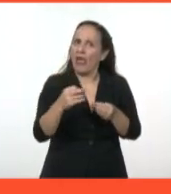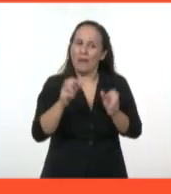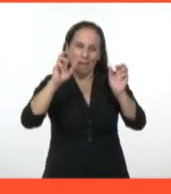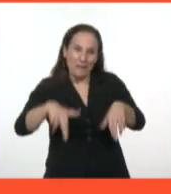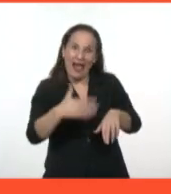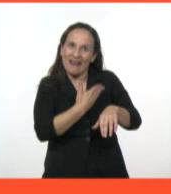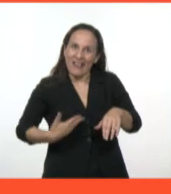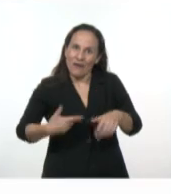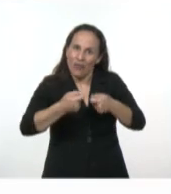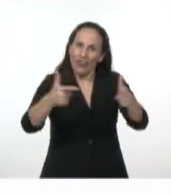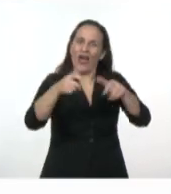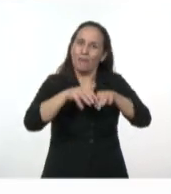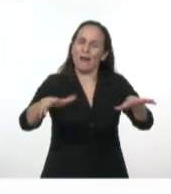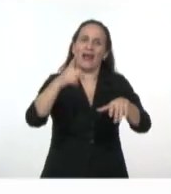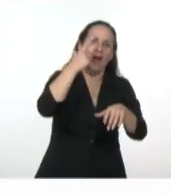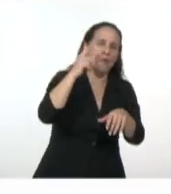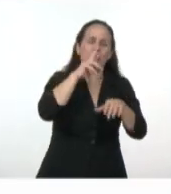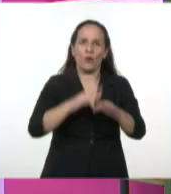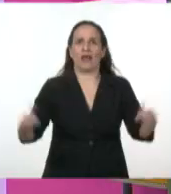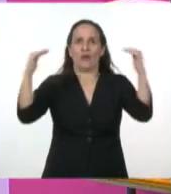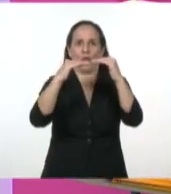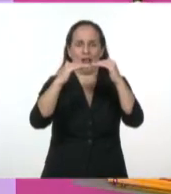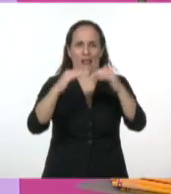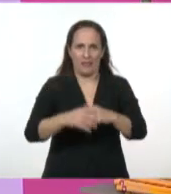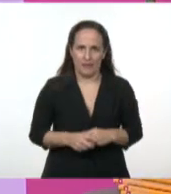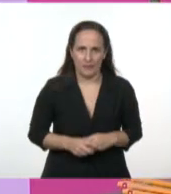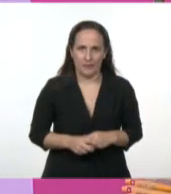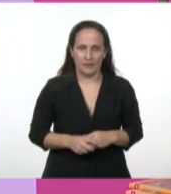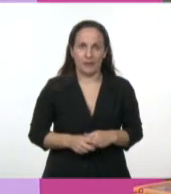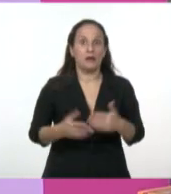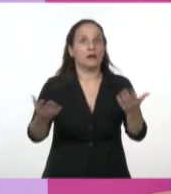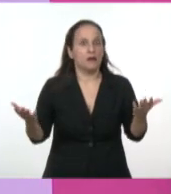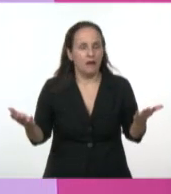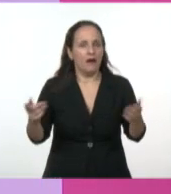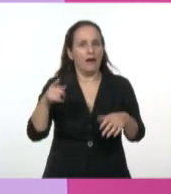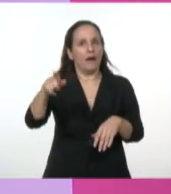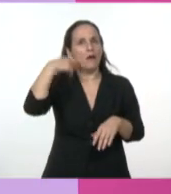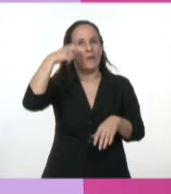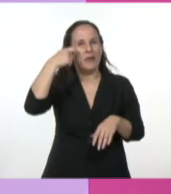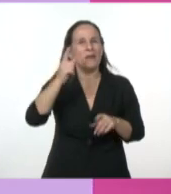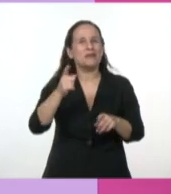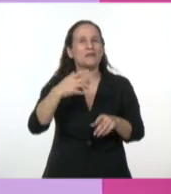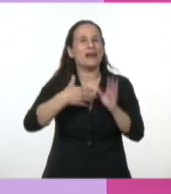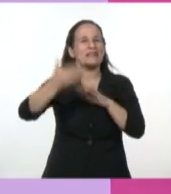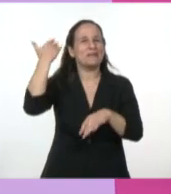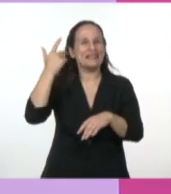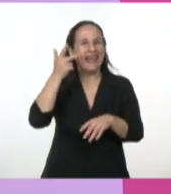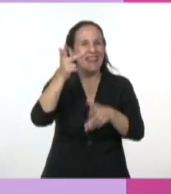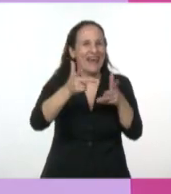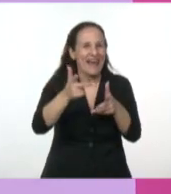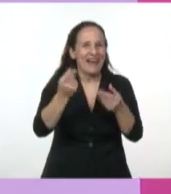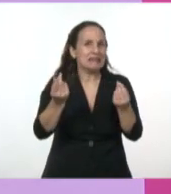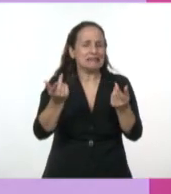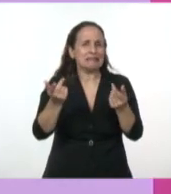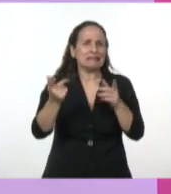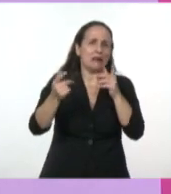que promuevan la igualdad de género. Bueno, Julia, acá veíamos en el material algo que hablamos la clase pasada, la desigualdad que hace que para la